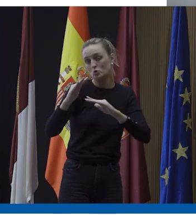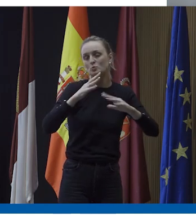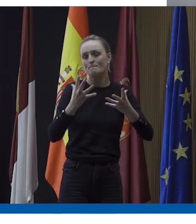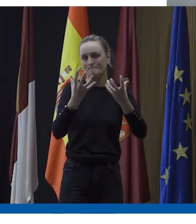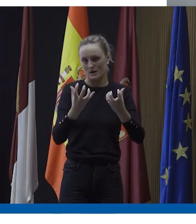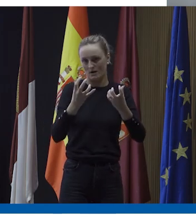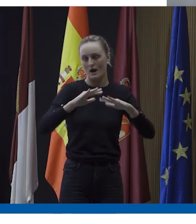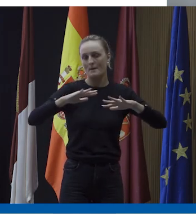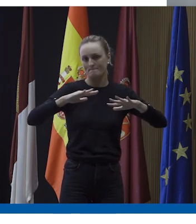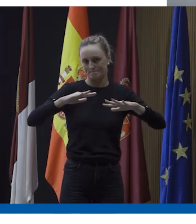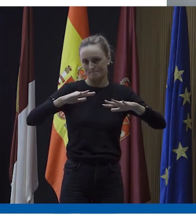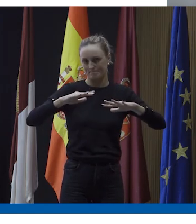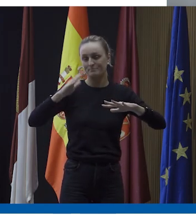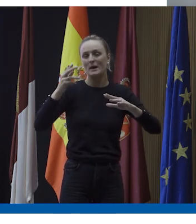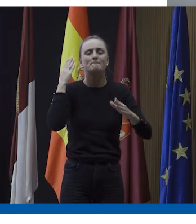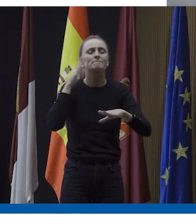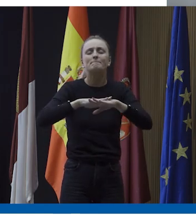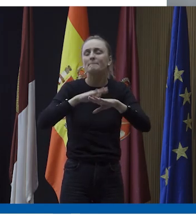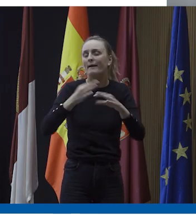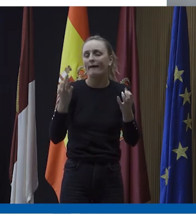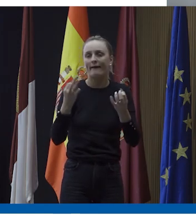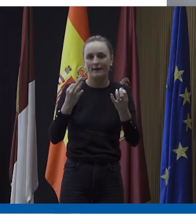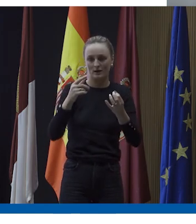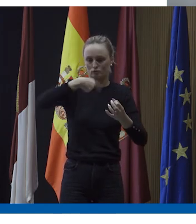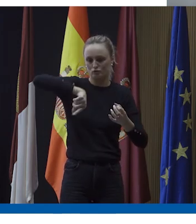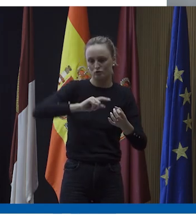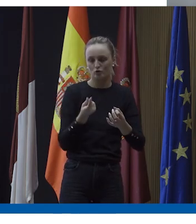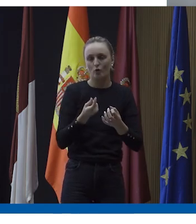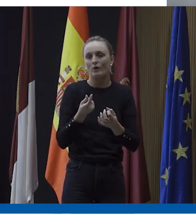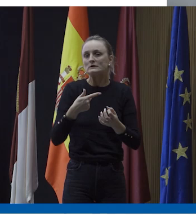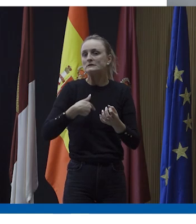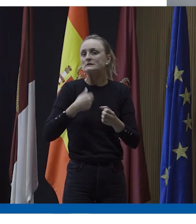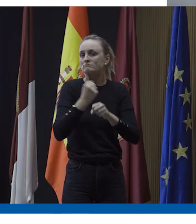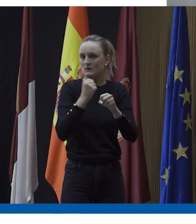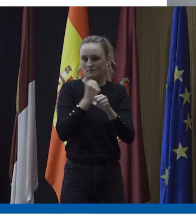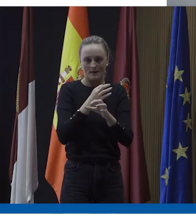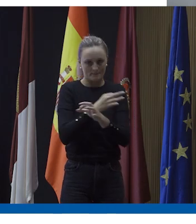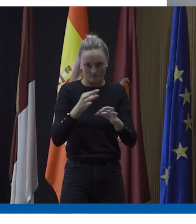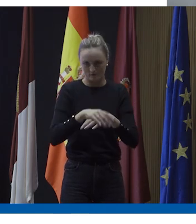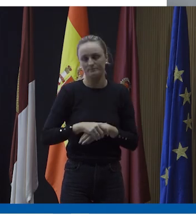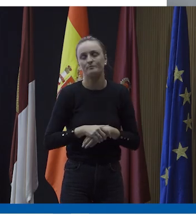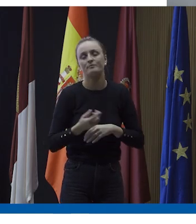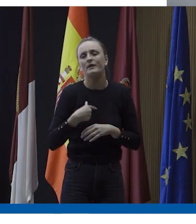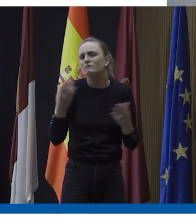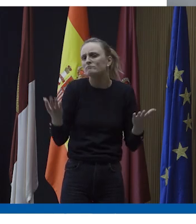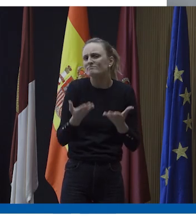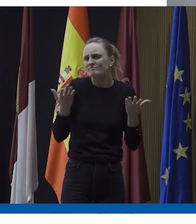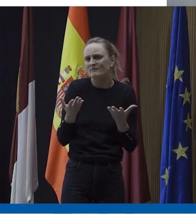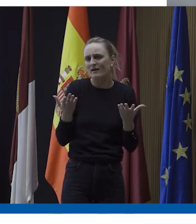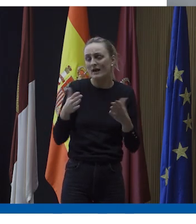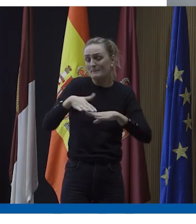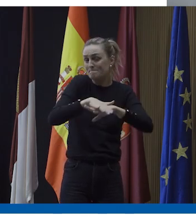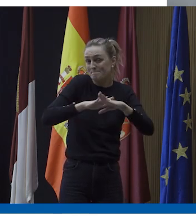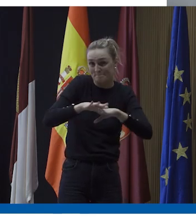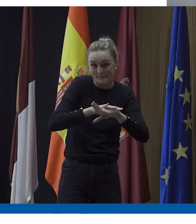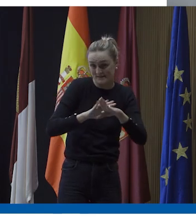lo mantienen ahí para que funcionen de forma adecuada. ¿Y cuál es la función de todas estas estructuras? Pues son funciones